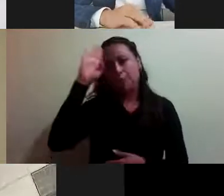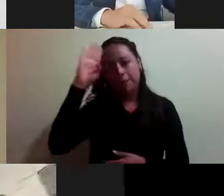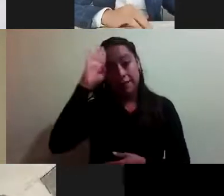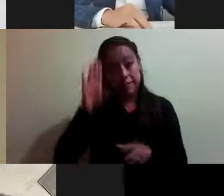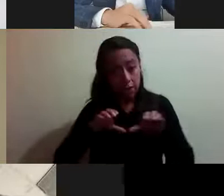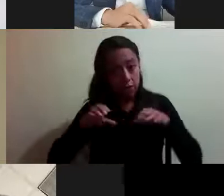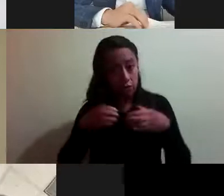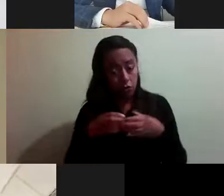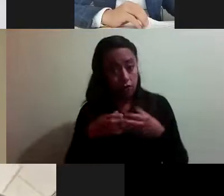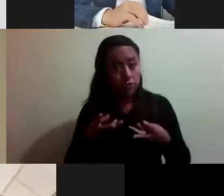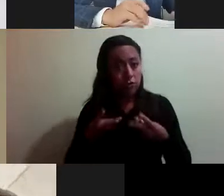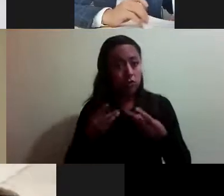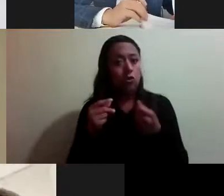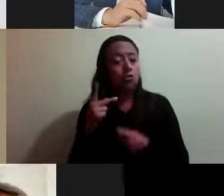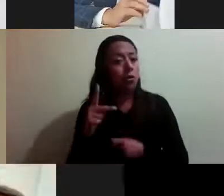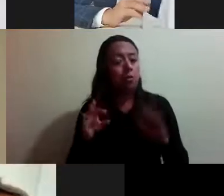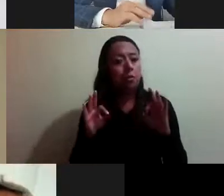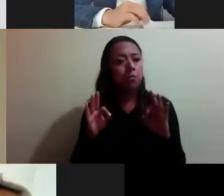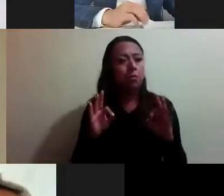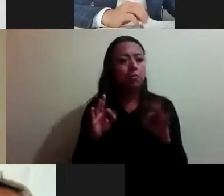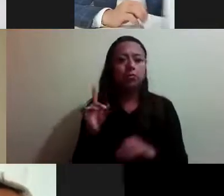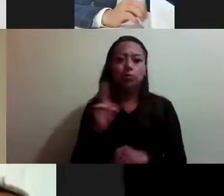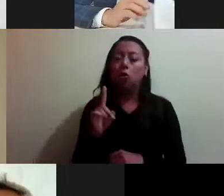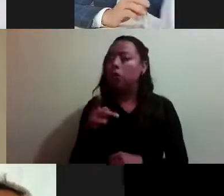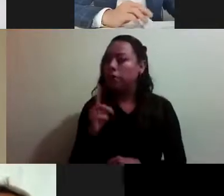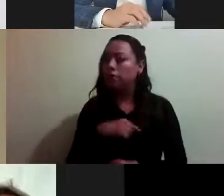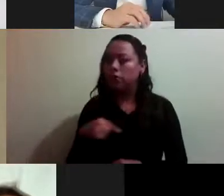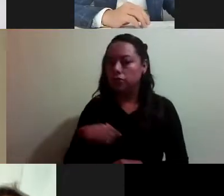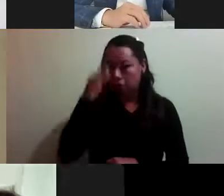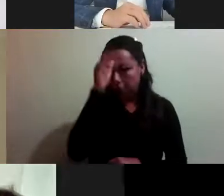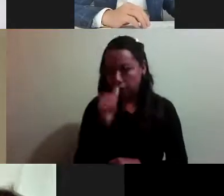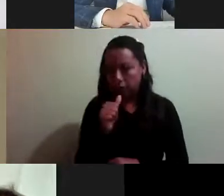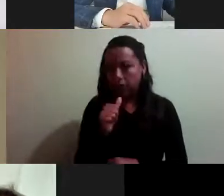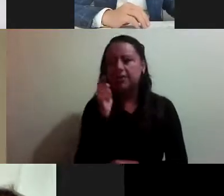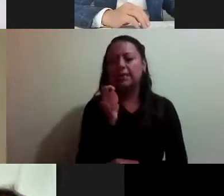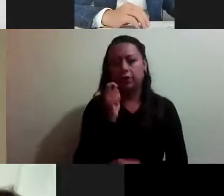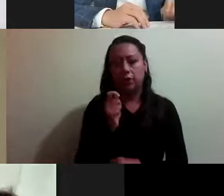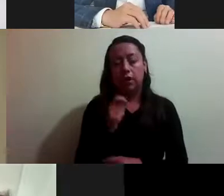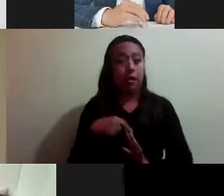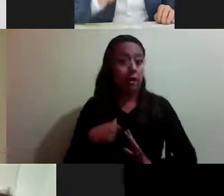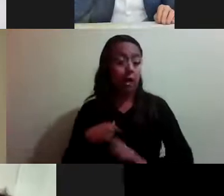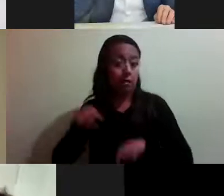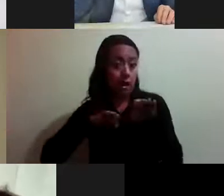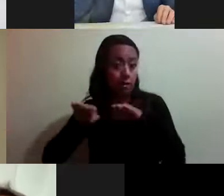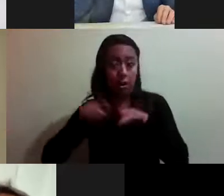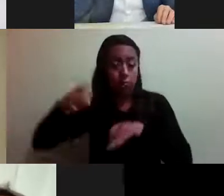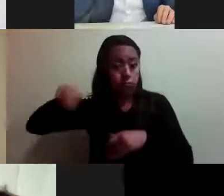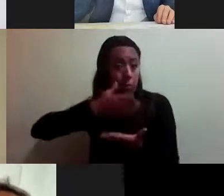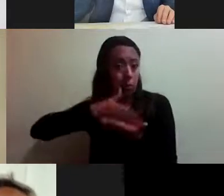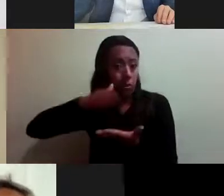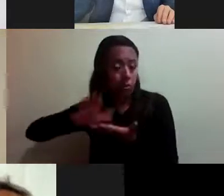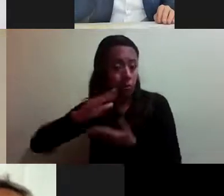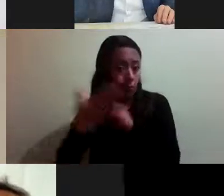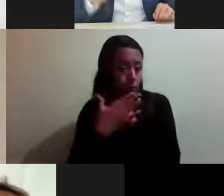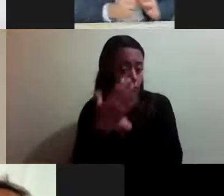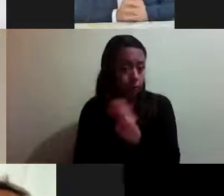no estamos de acuerdo es que se vaya a dar una patada a los trabajadores y que el próximo año se les despida nada